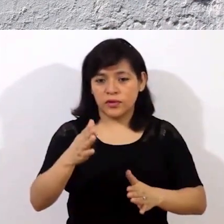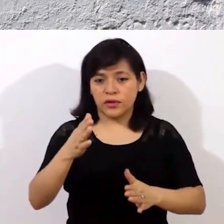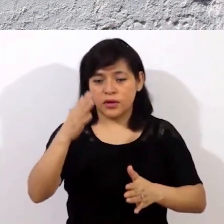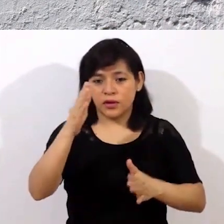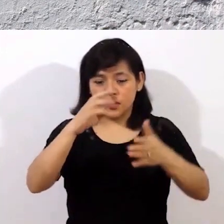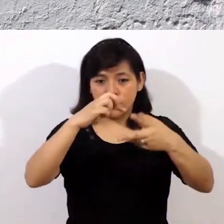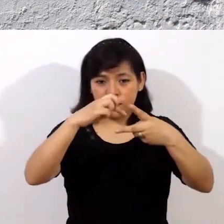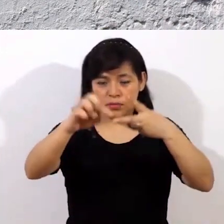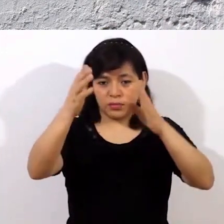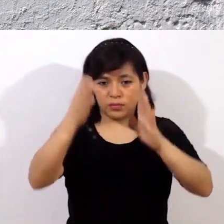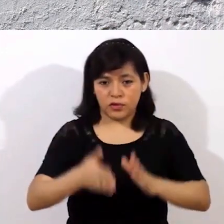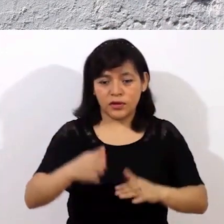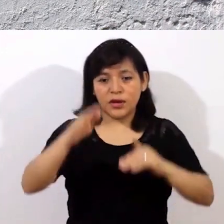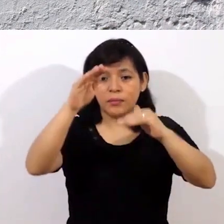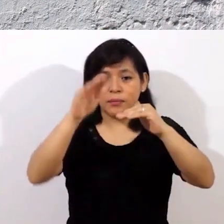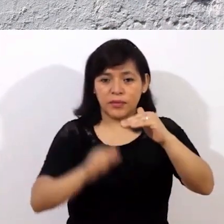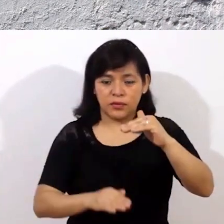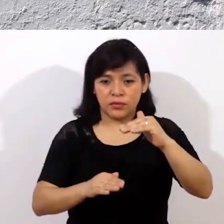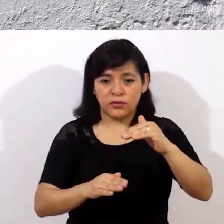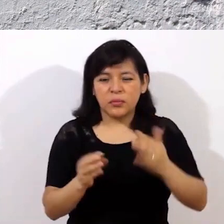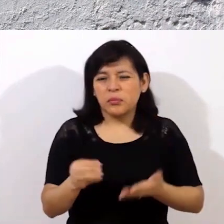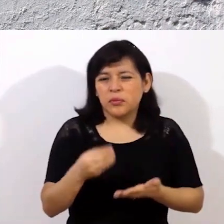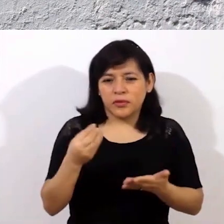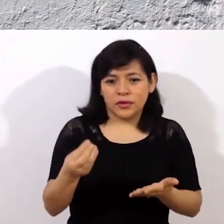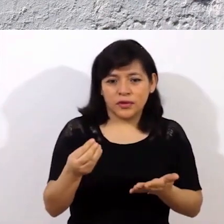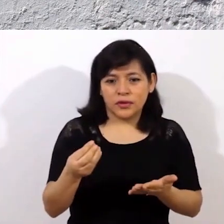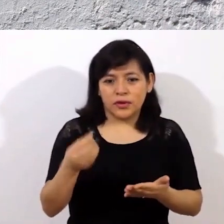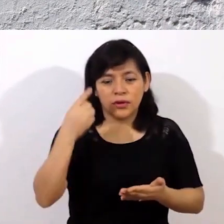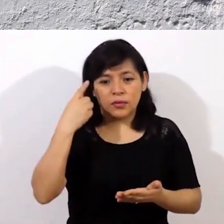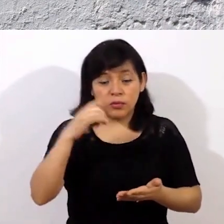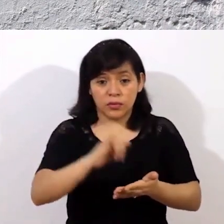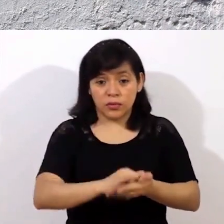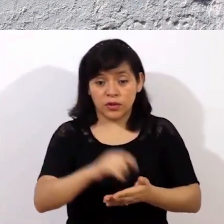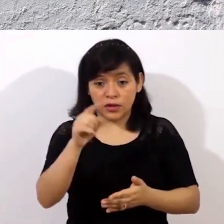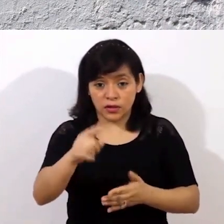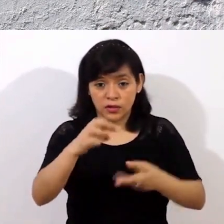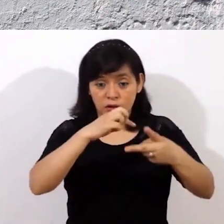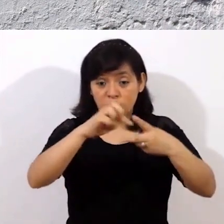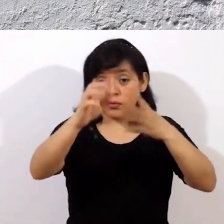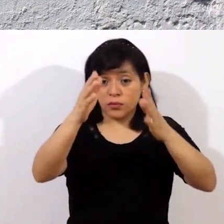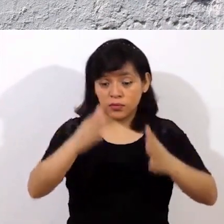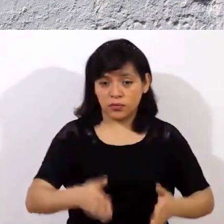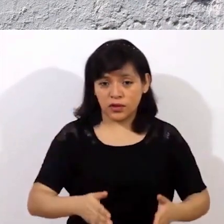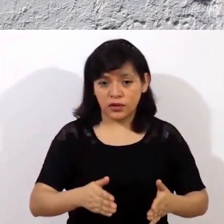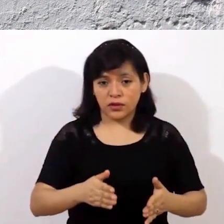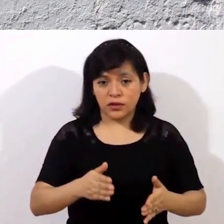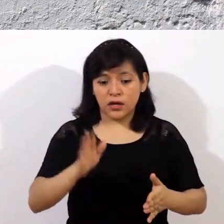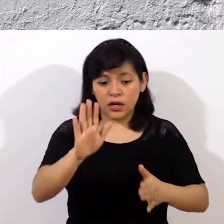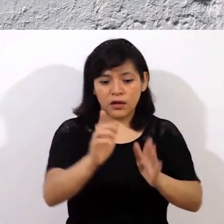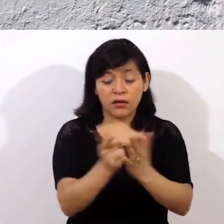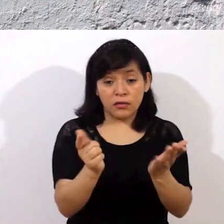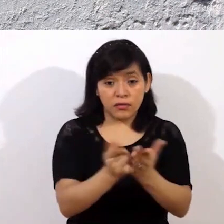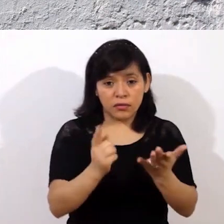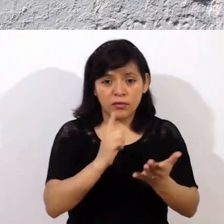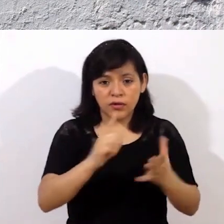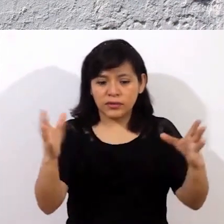menores, llamados así profetas menores, no porque tienen menor importancia, sino más bien porque frente a tal vez profetas